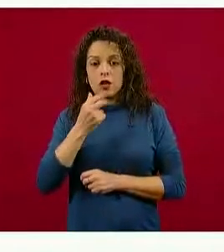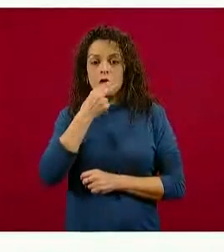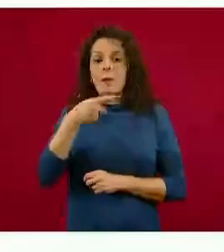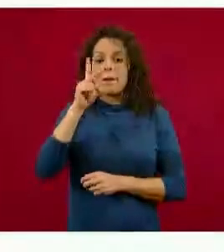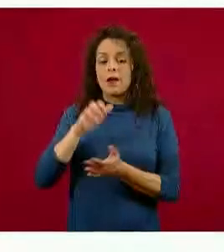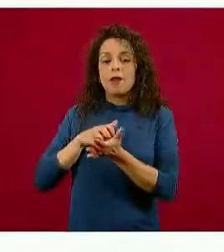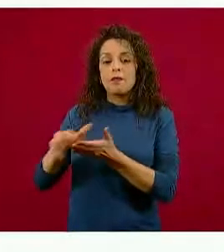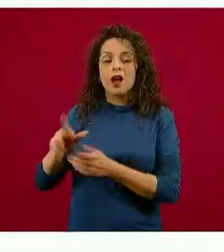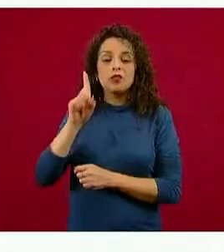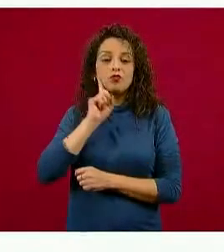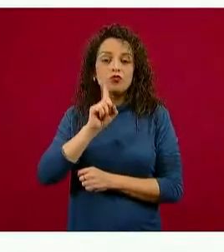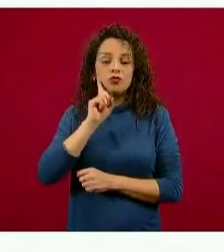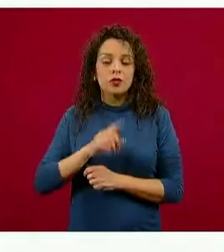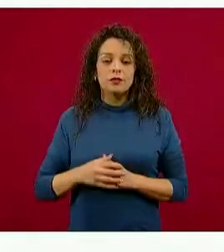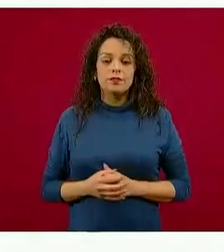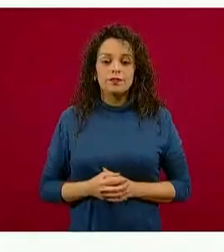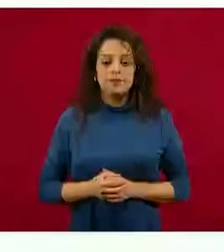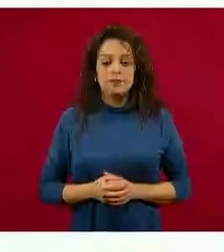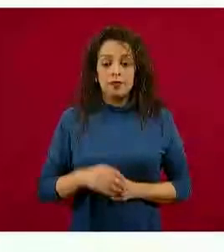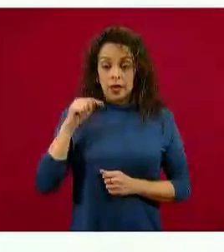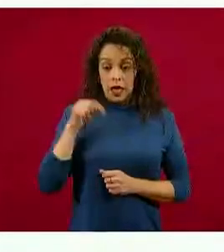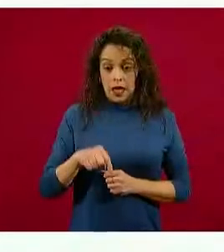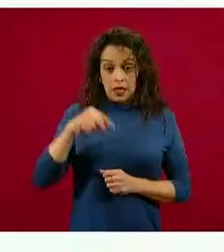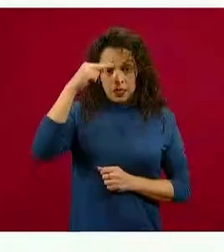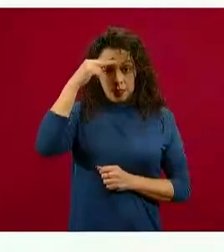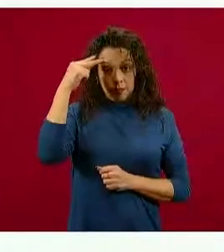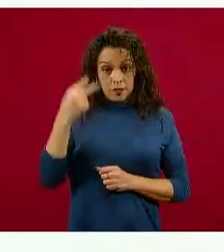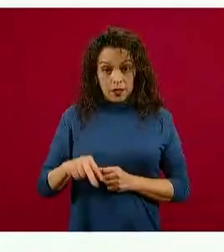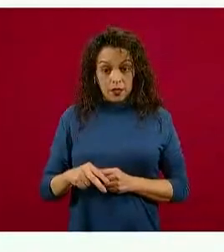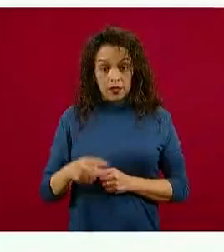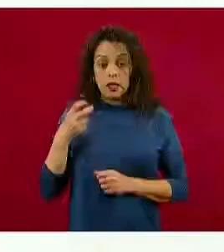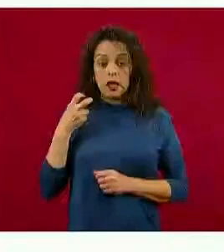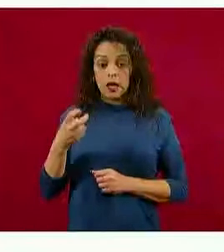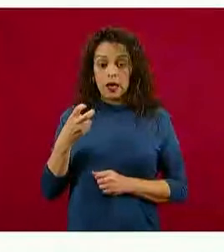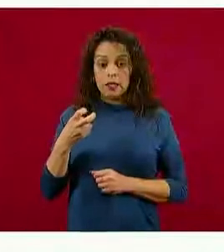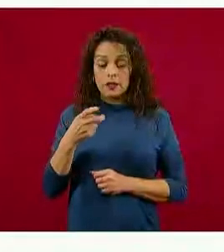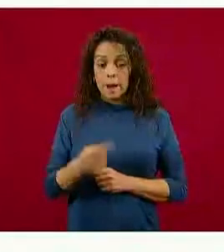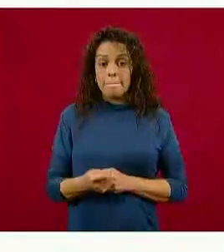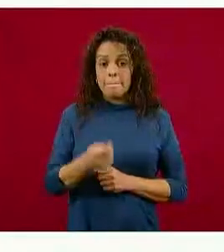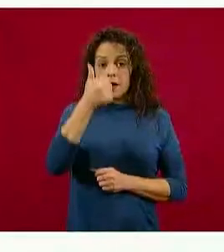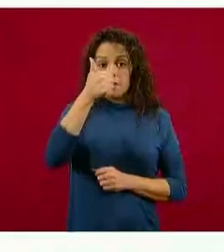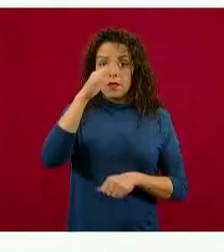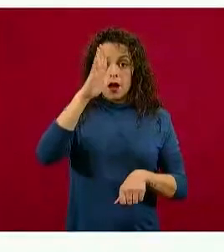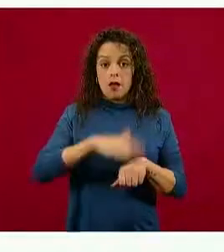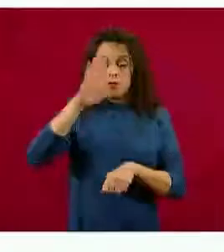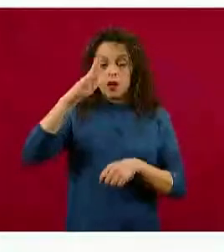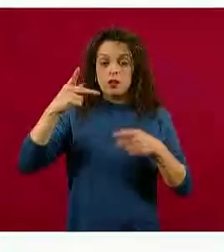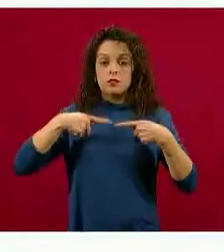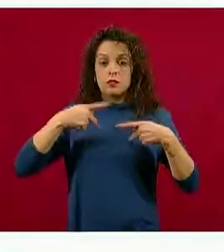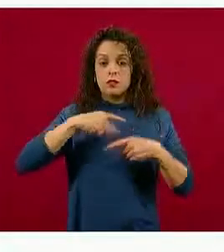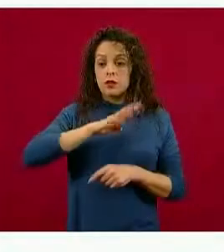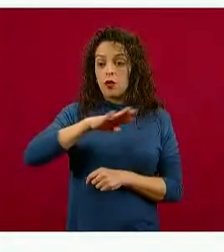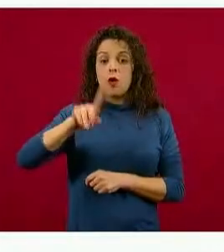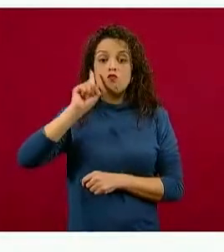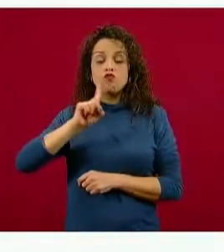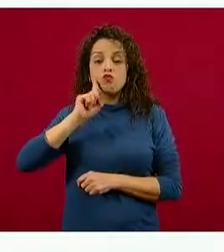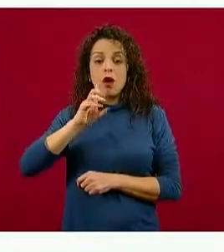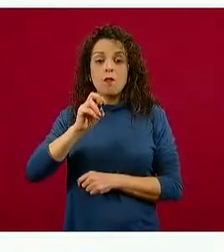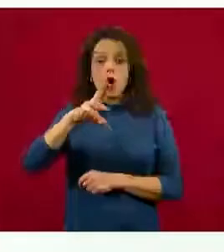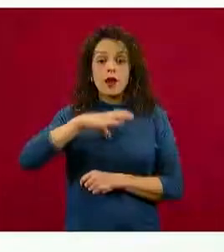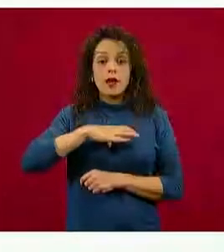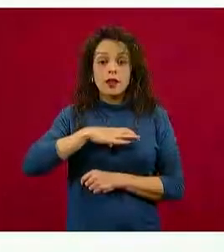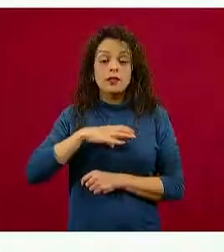número de casos. En México, representa la primera causa de muerte por cáncer en las mujeres. También